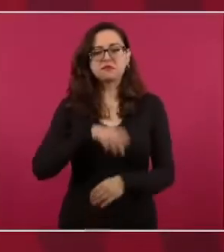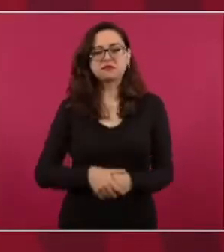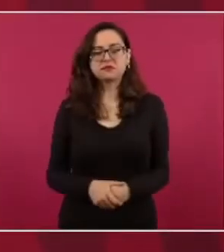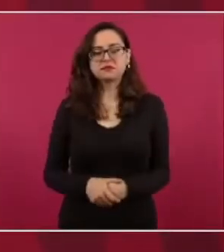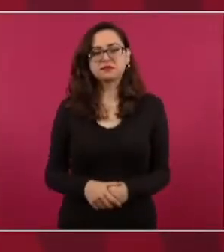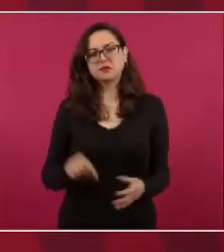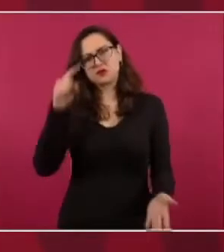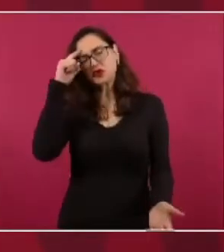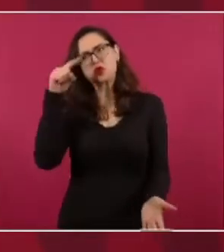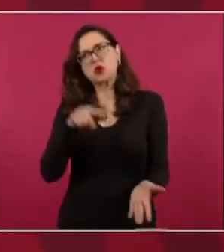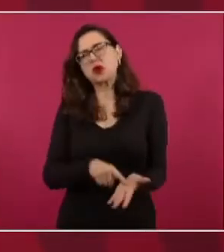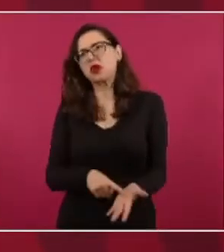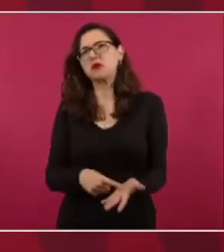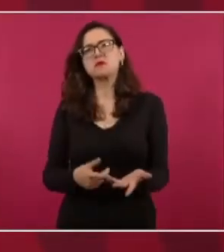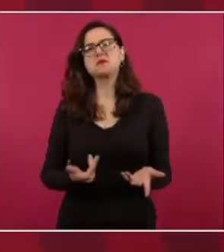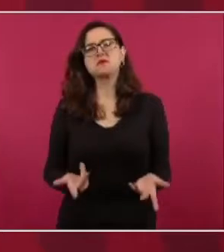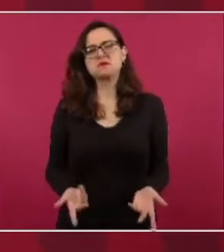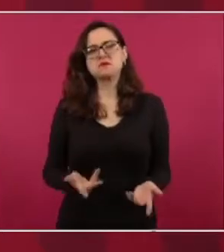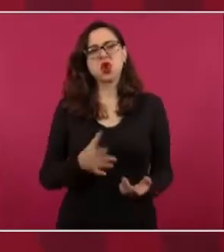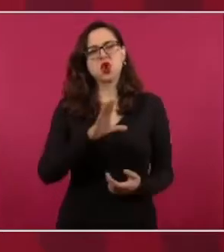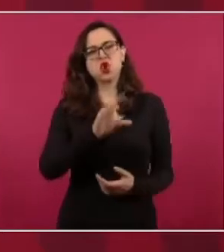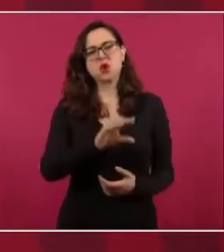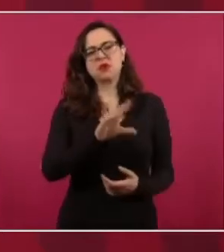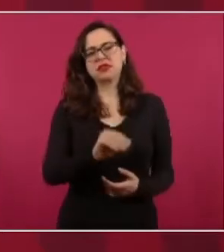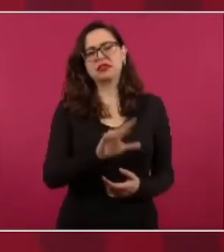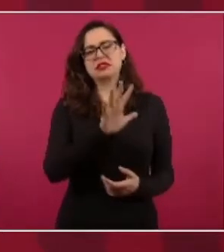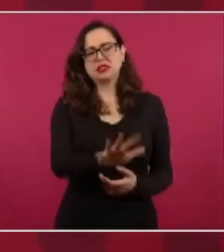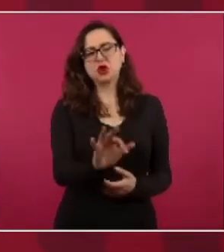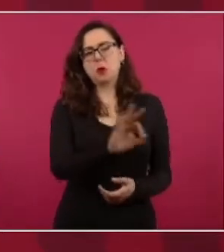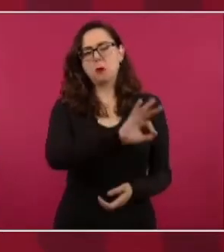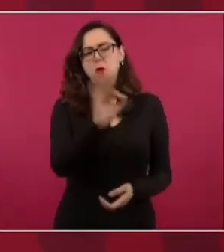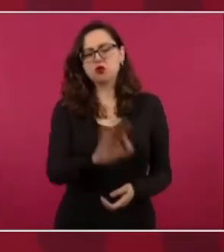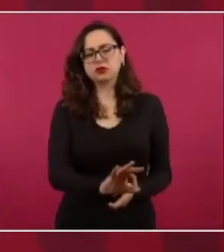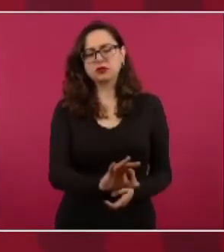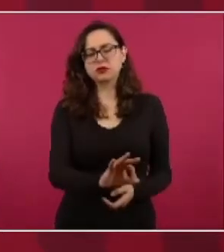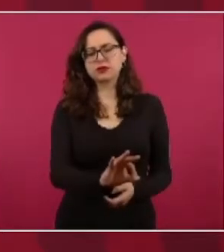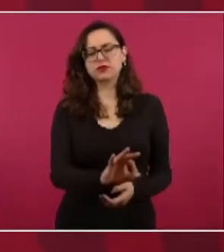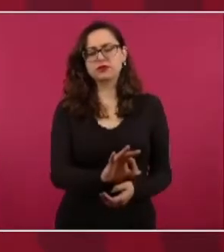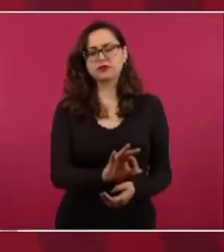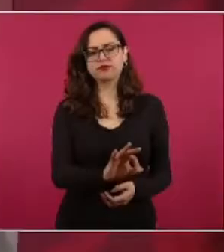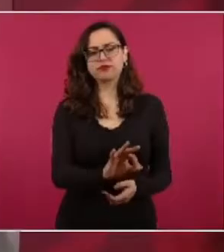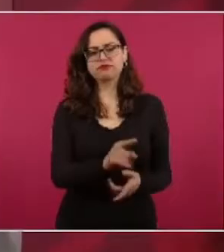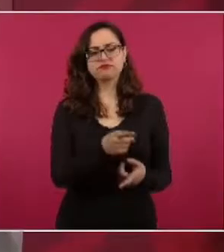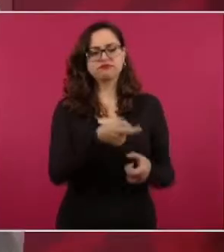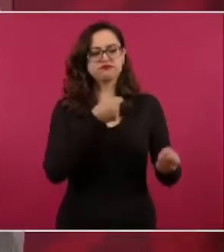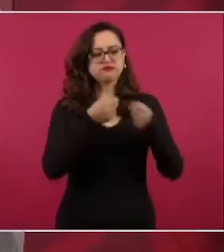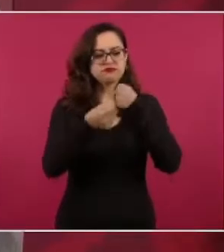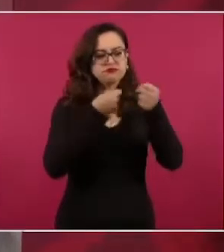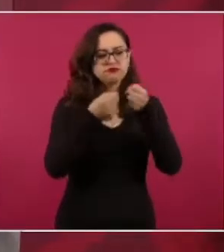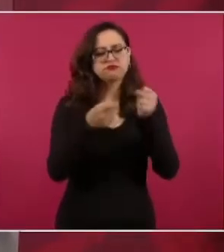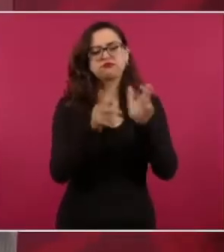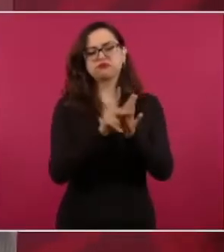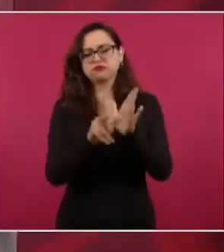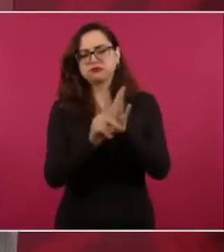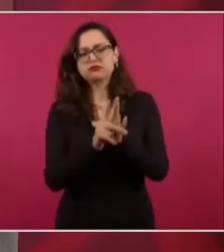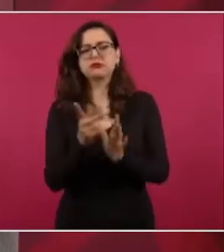para no exagerar, el 95% de los medios